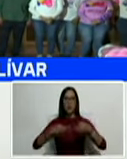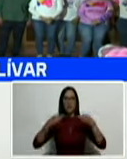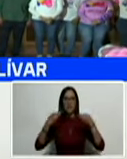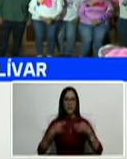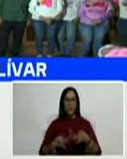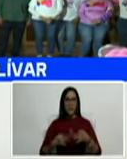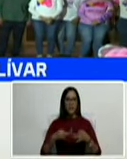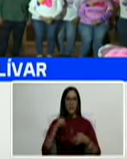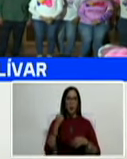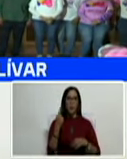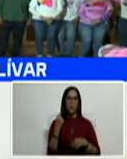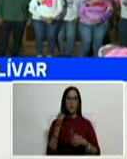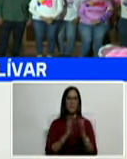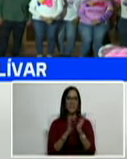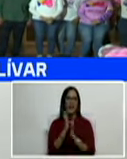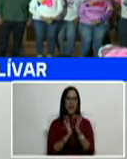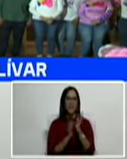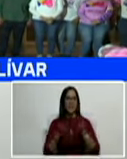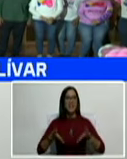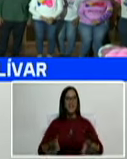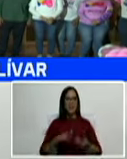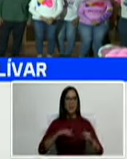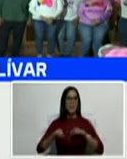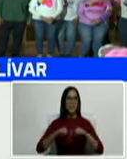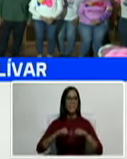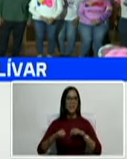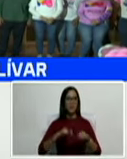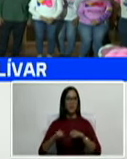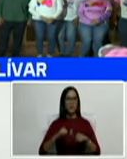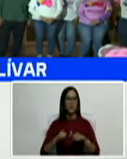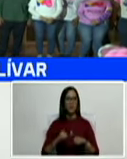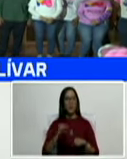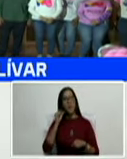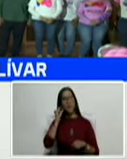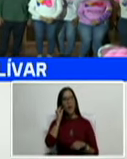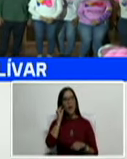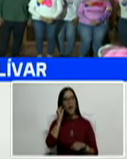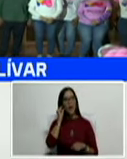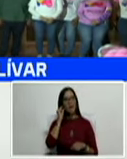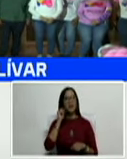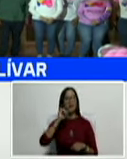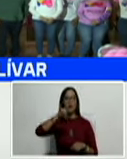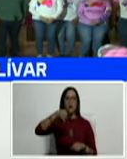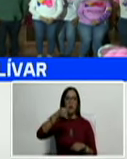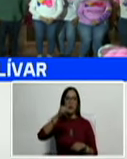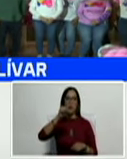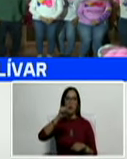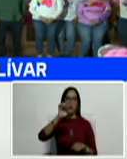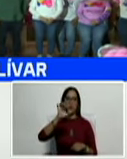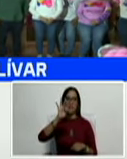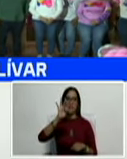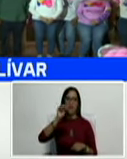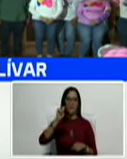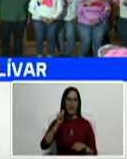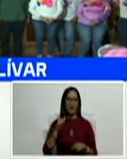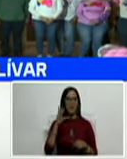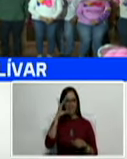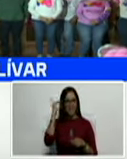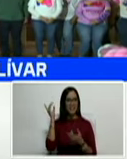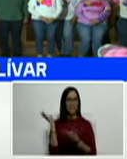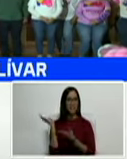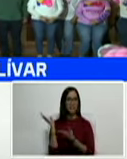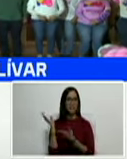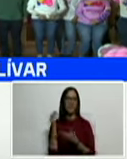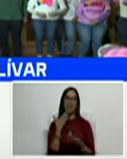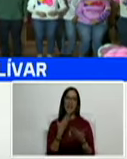oficialmente, 11 de abril, nace el gran movimiento de movimientos de mujeres, Josefa Joaquina Sánchez? Delcy Rodríguez.